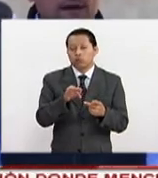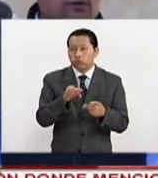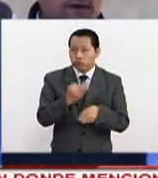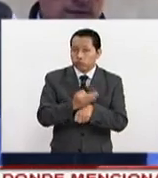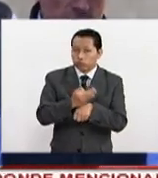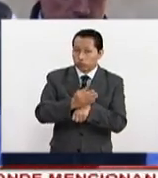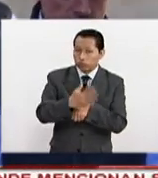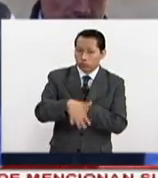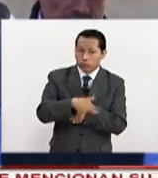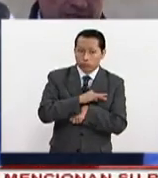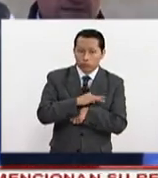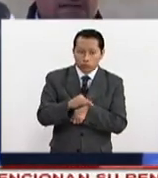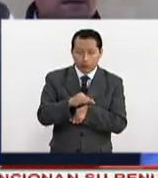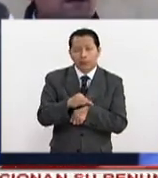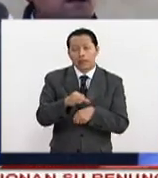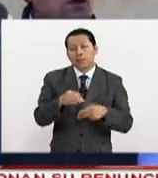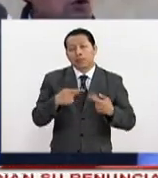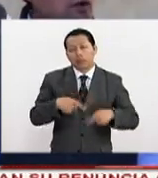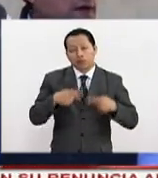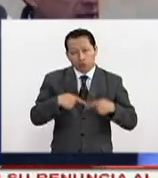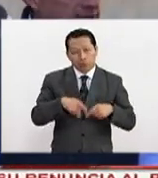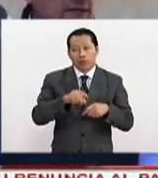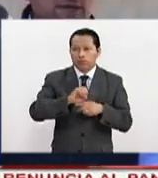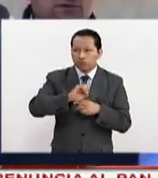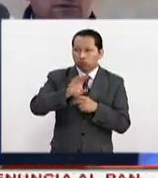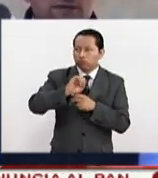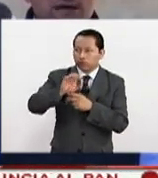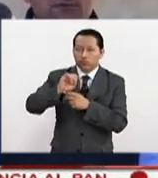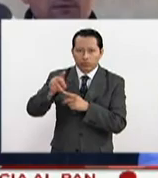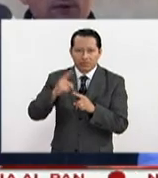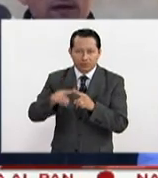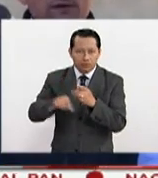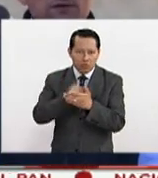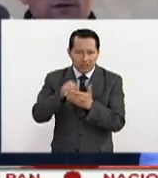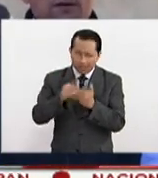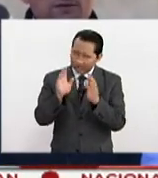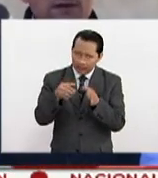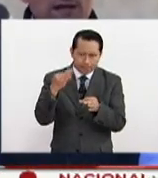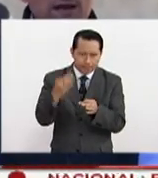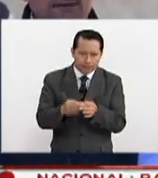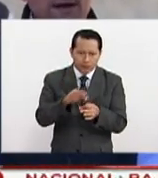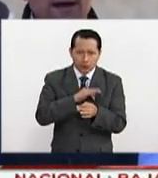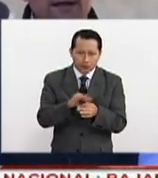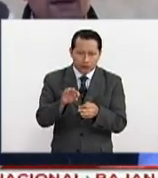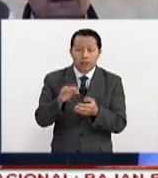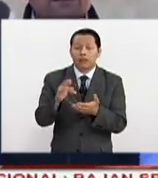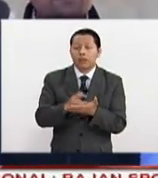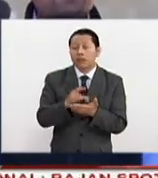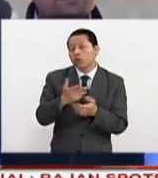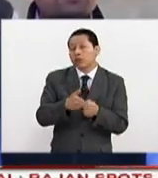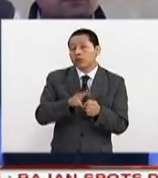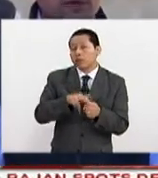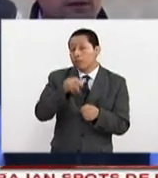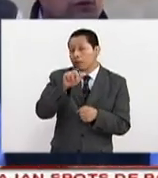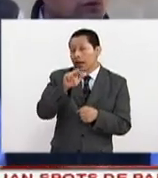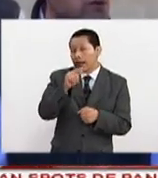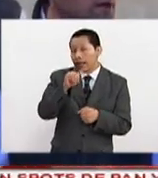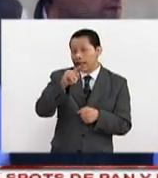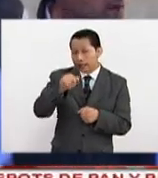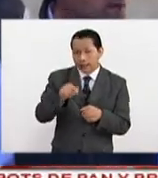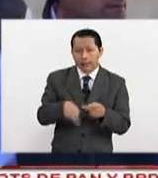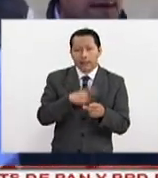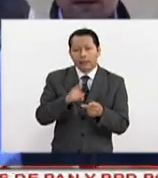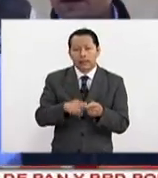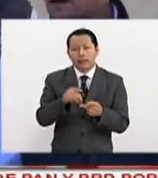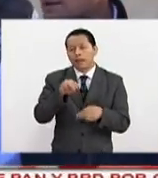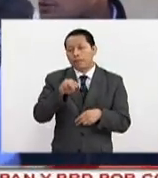inmediata la reubicación de los pacientes, lo que ya se hizo. Estamos apoyándonos en el Hospital de la Margarita, estamos apoyándonos